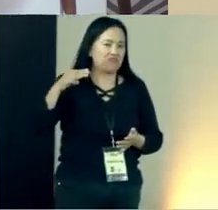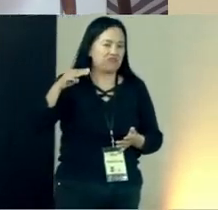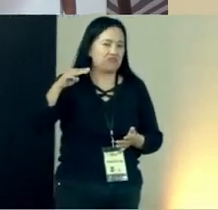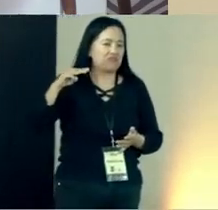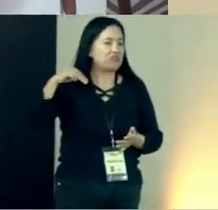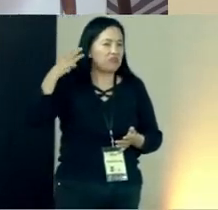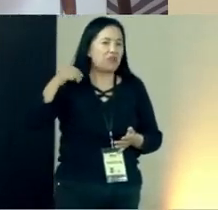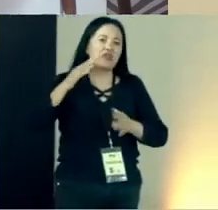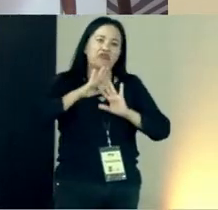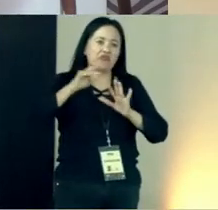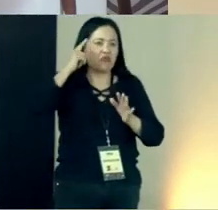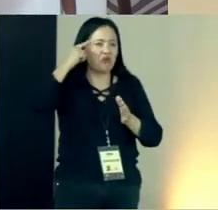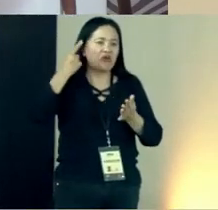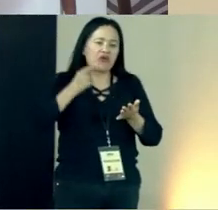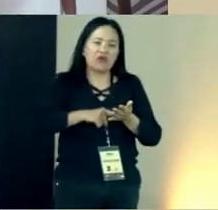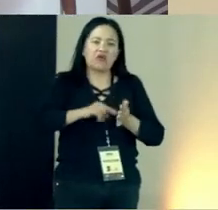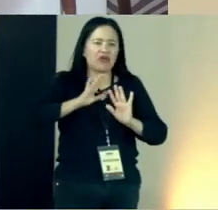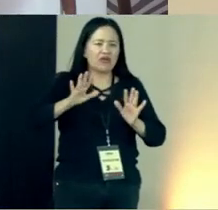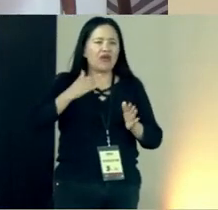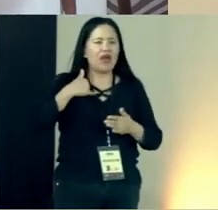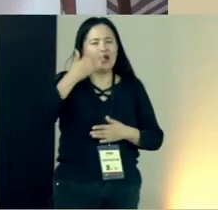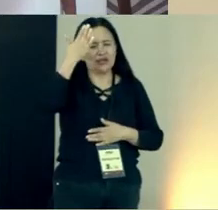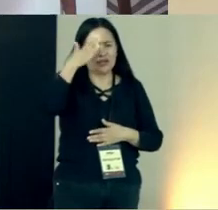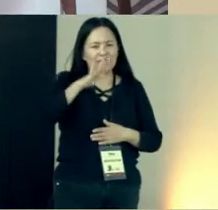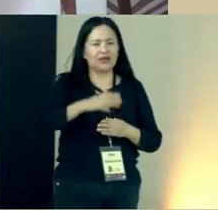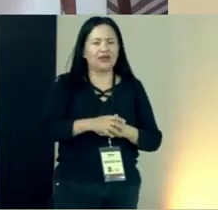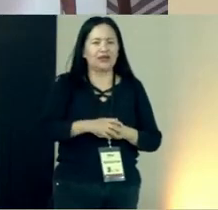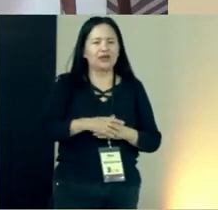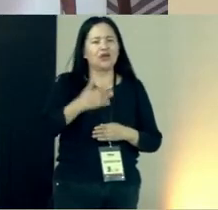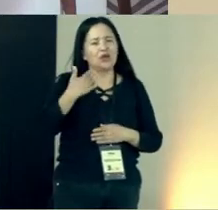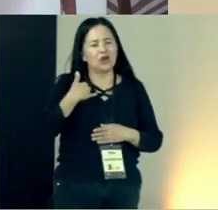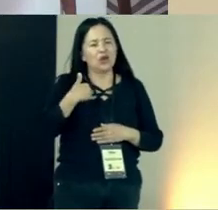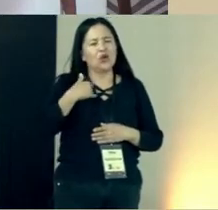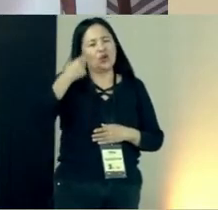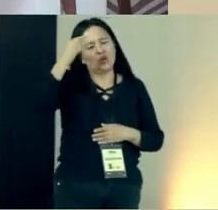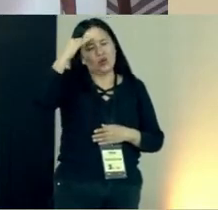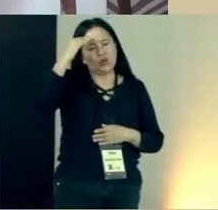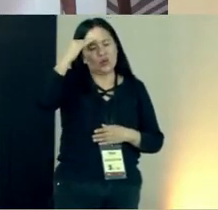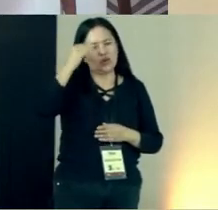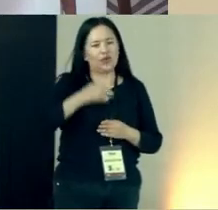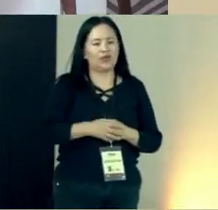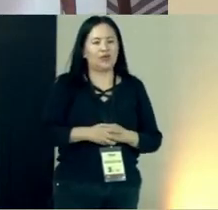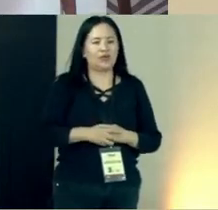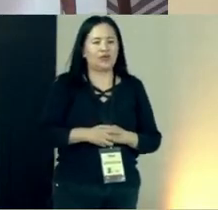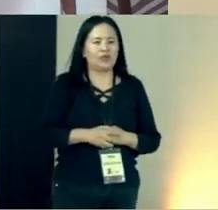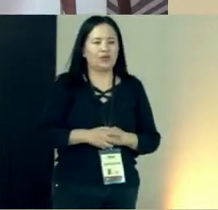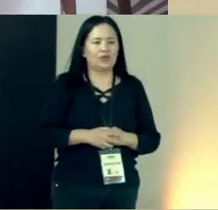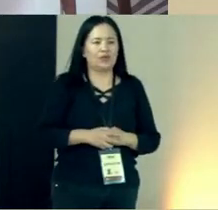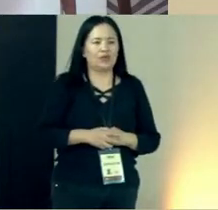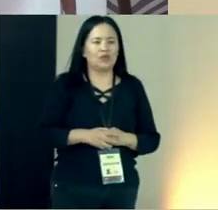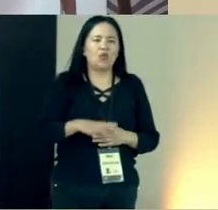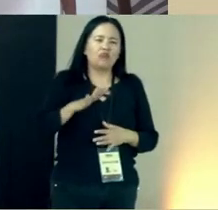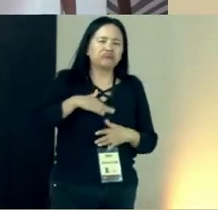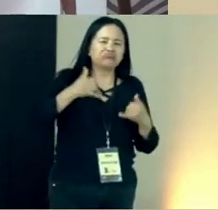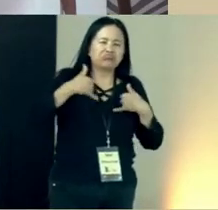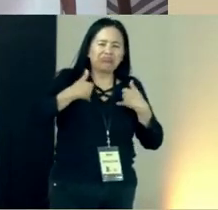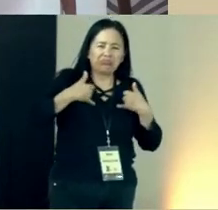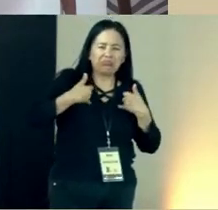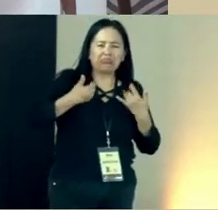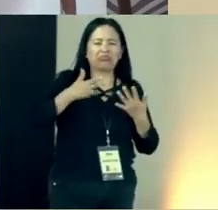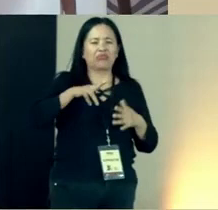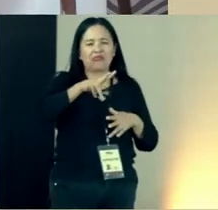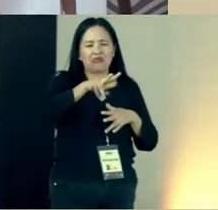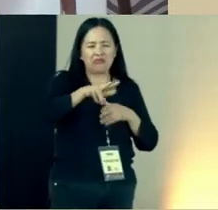previsto. Tanto que el lunes, antes mismo de los debates, me di a la tarea de manumitir a un muleki que tenía, un mocetón de 18 años más o